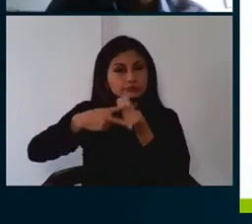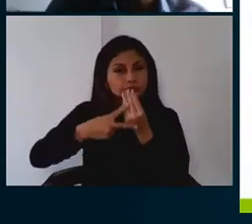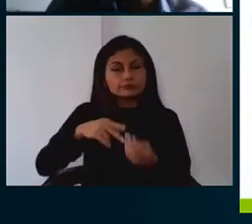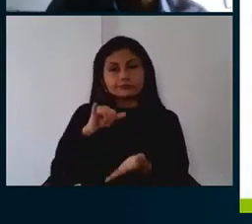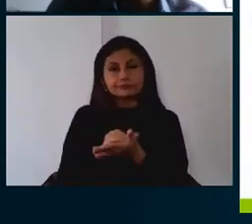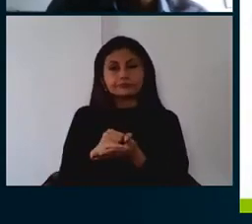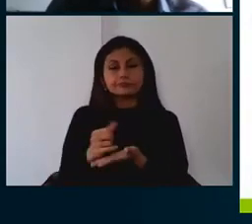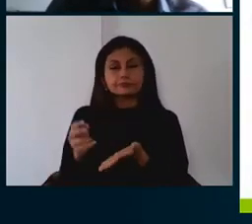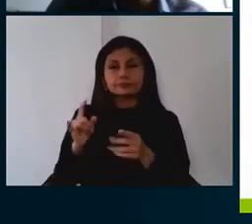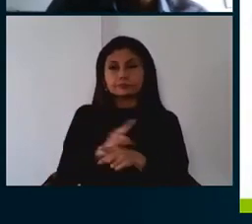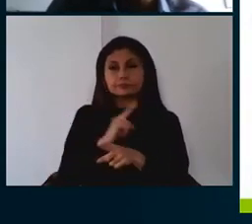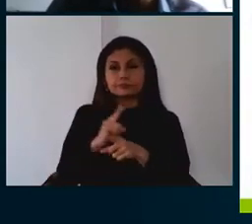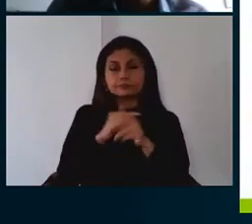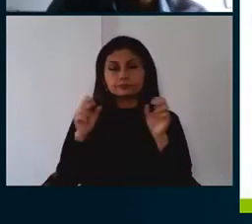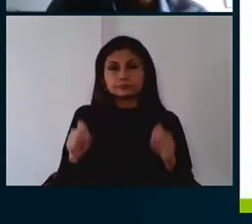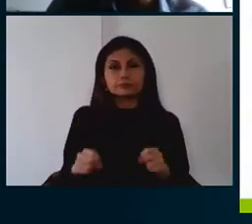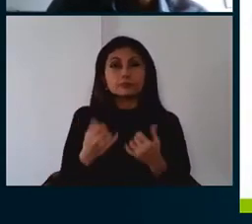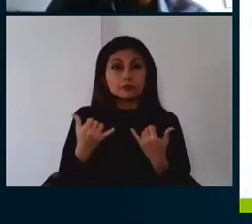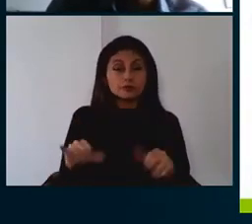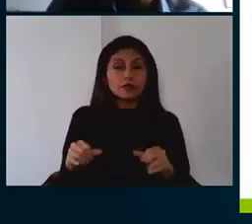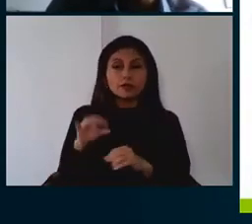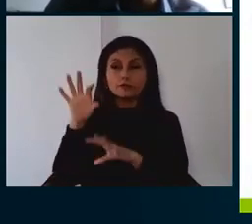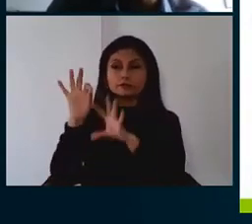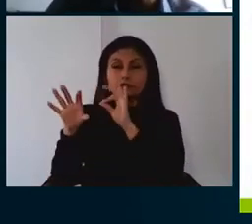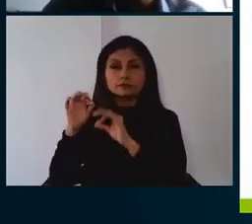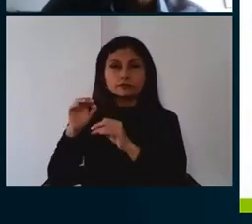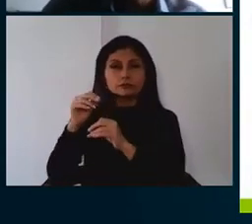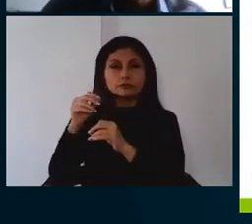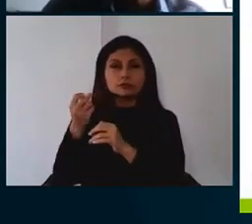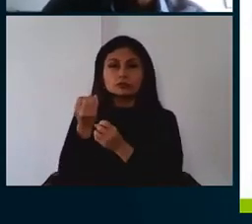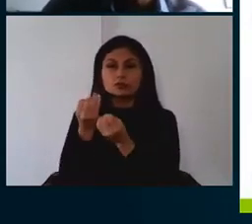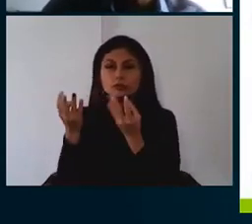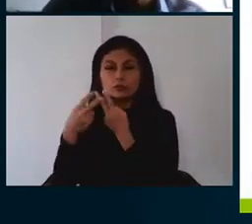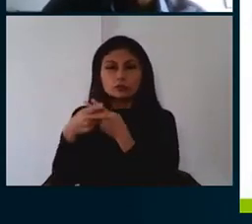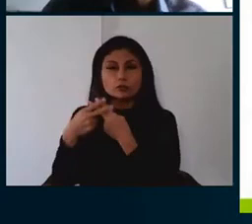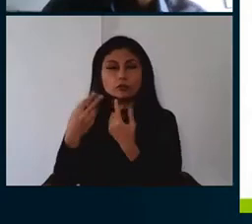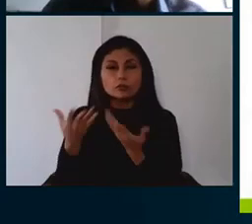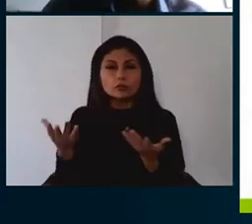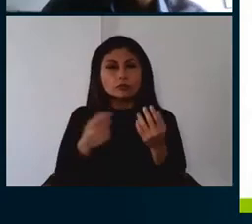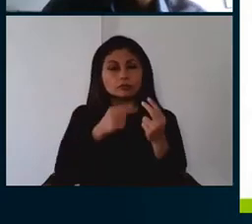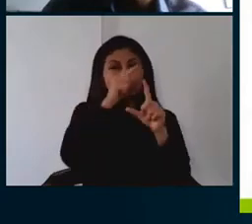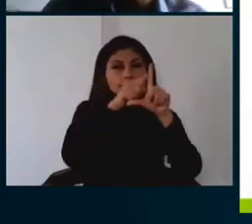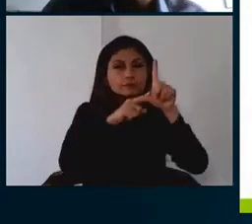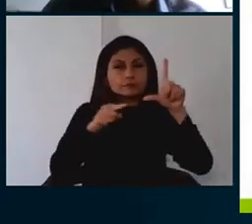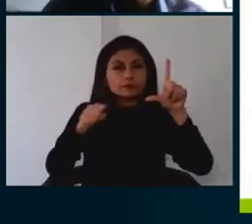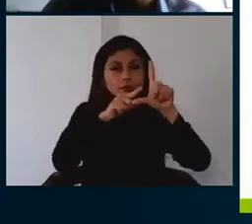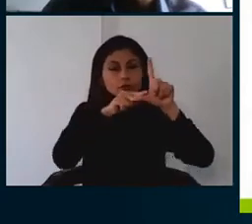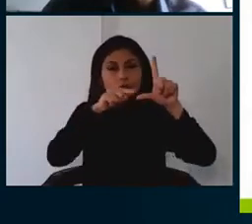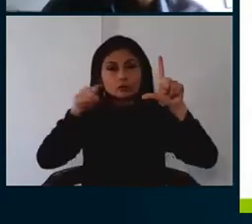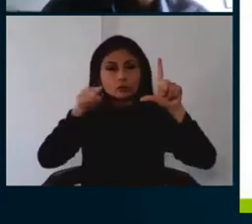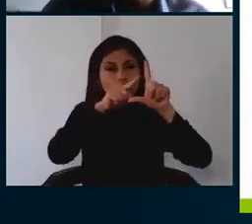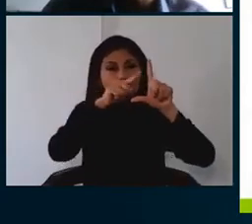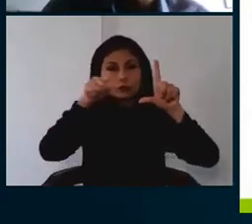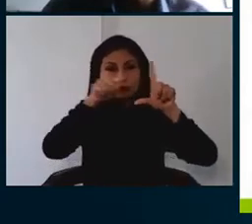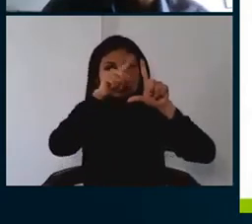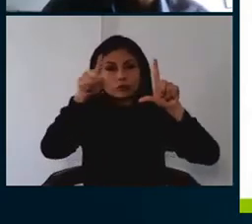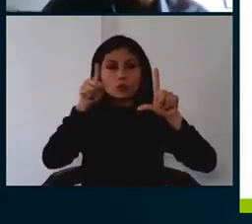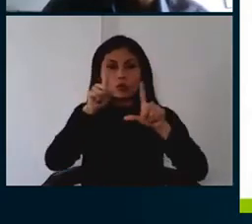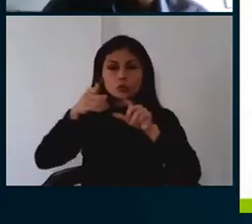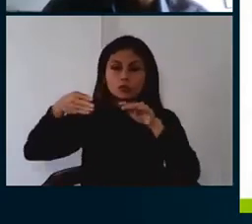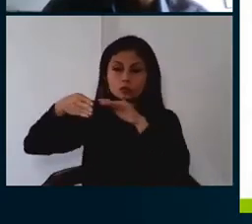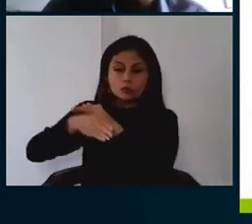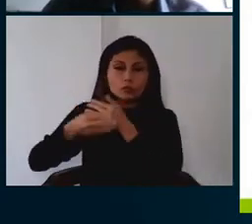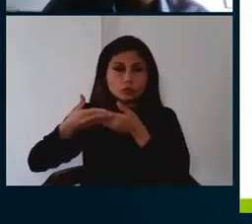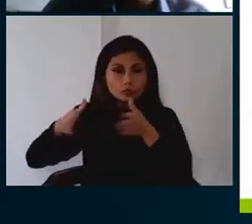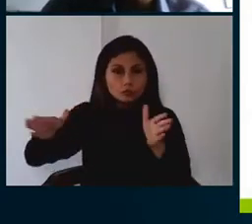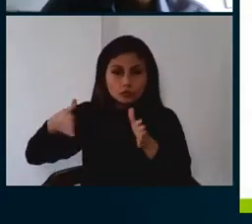se cuantifica, se comprueba que en efecto sí, hay un canal que recibe una menor cantidad de flujo a comparación